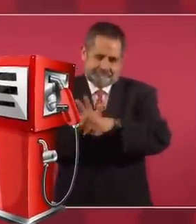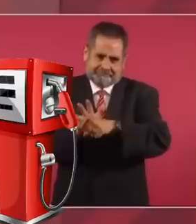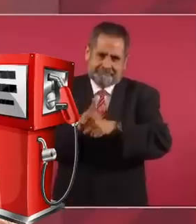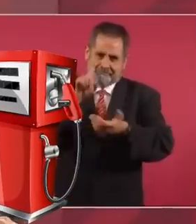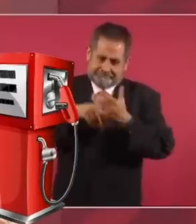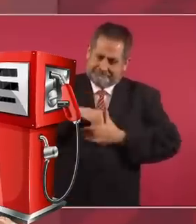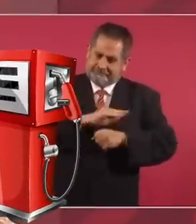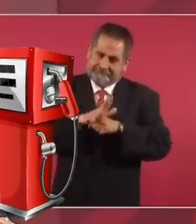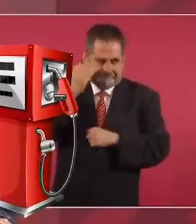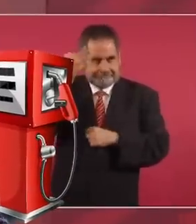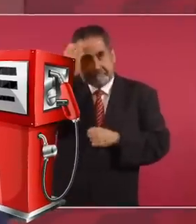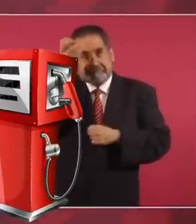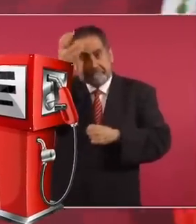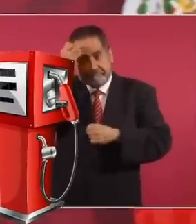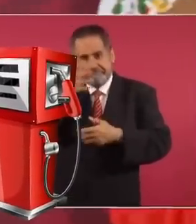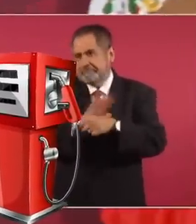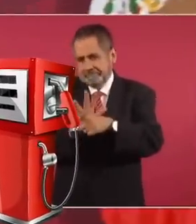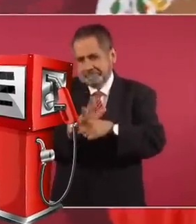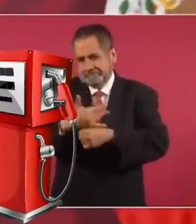largo